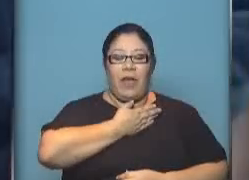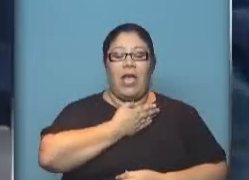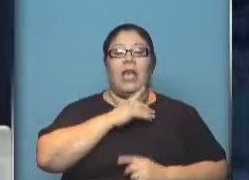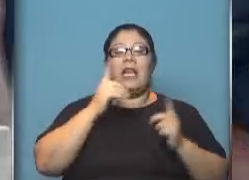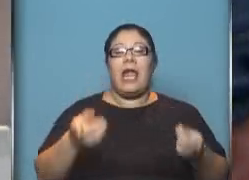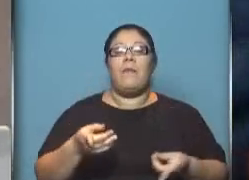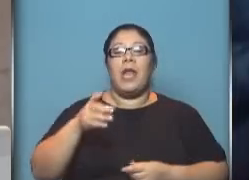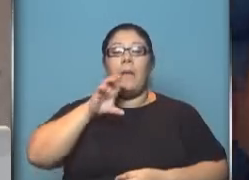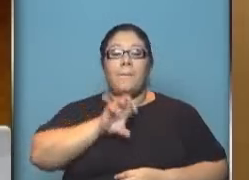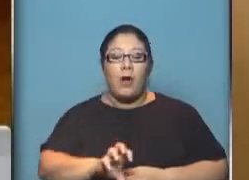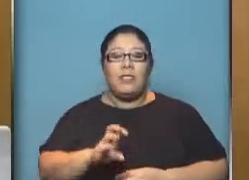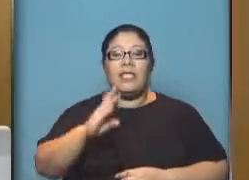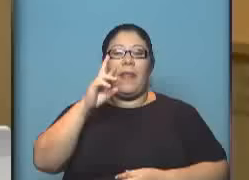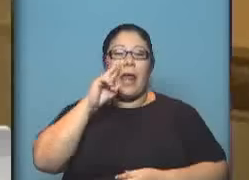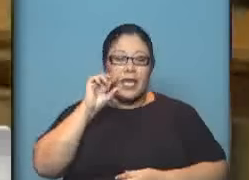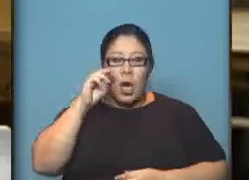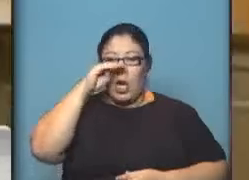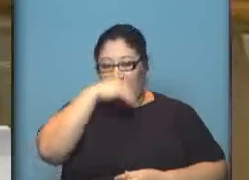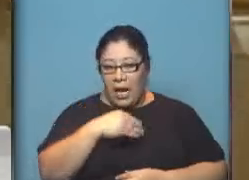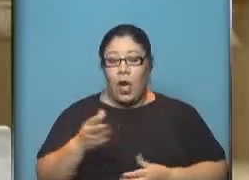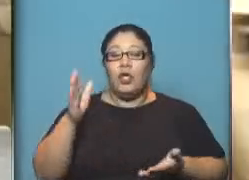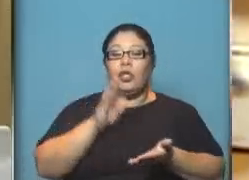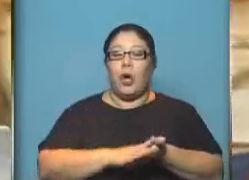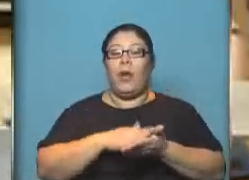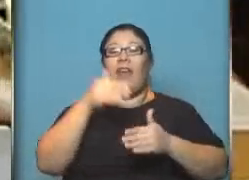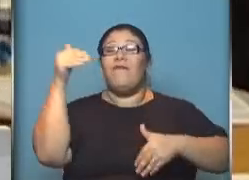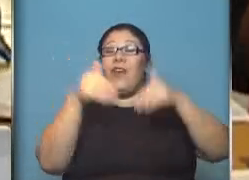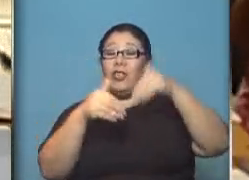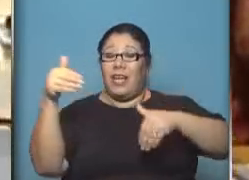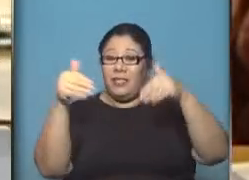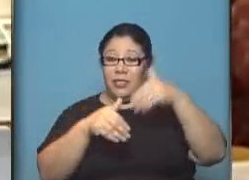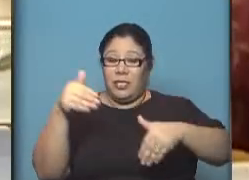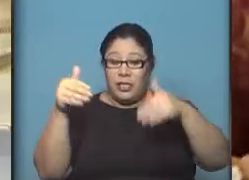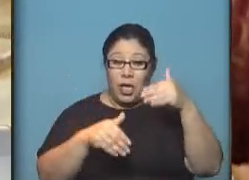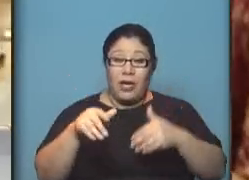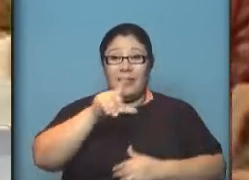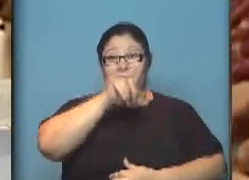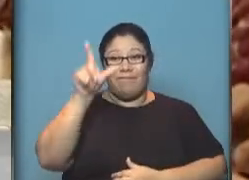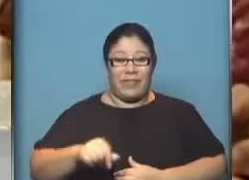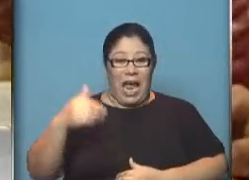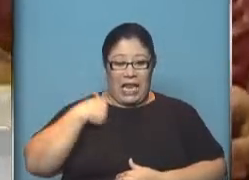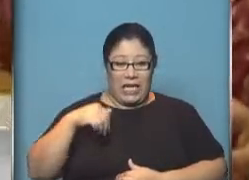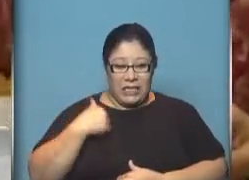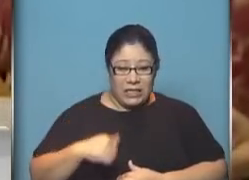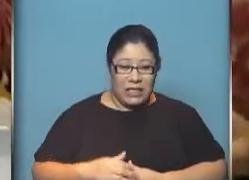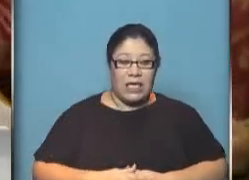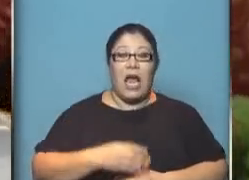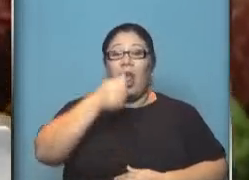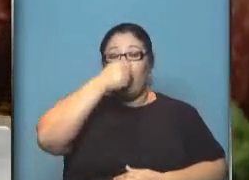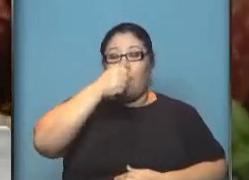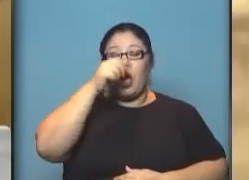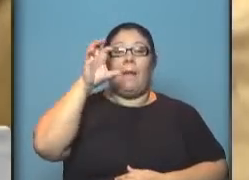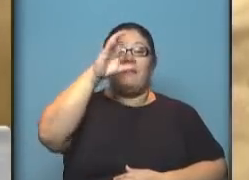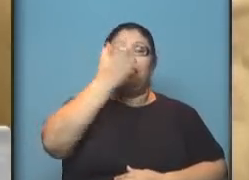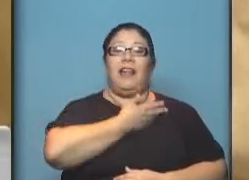impacto a nivel nacional respecto del padrón electoral de todo el país. Elecciones el domingo en Santa Fe, se van a